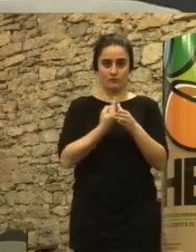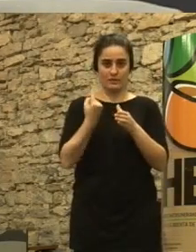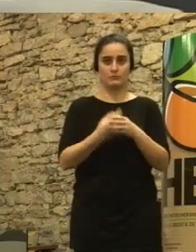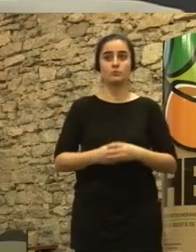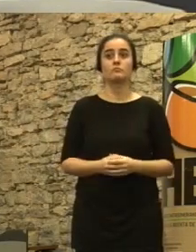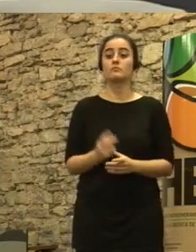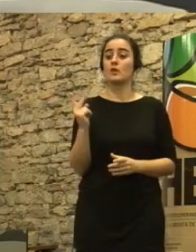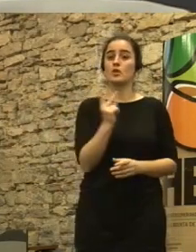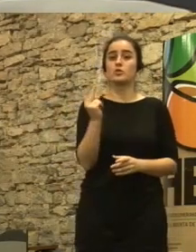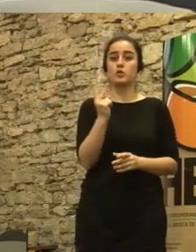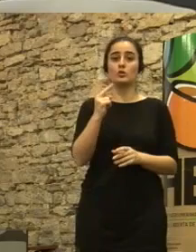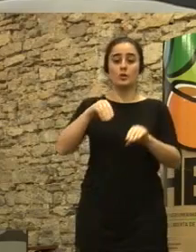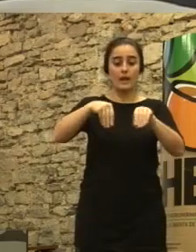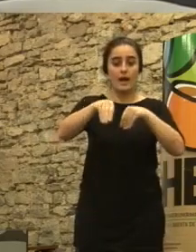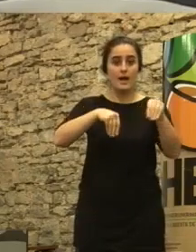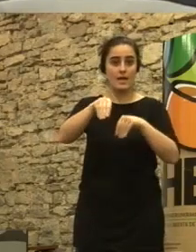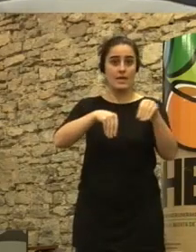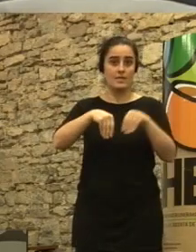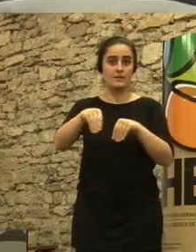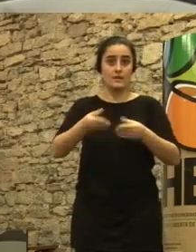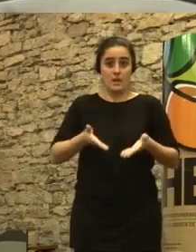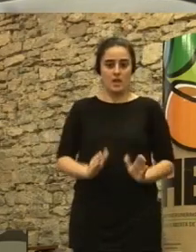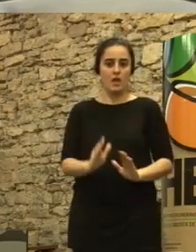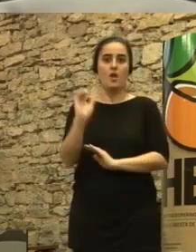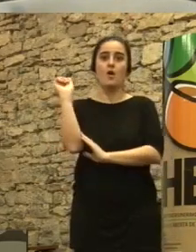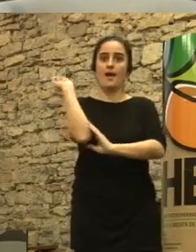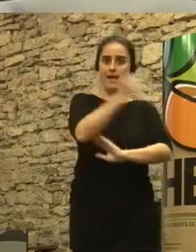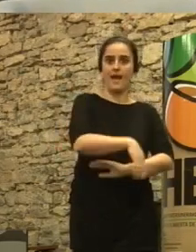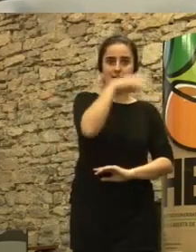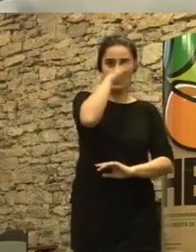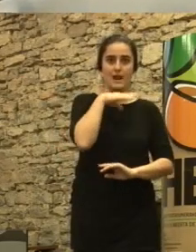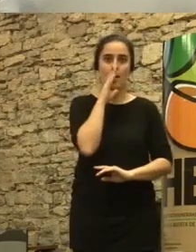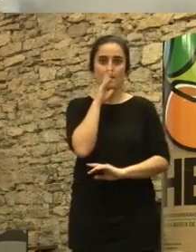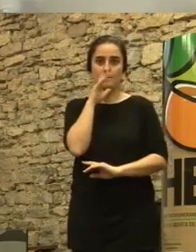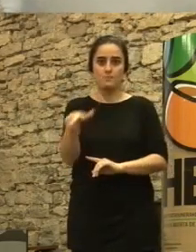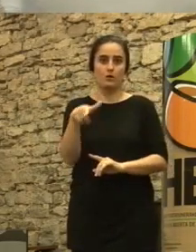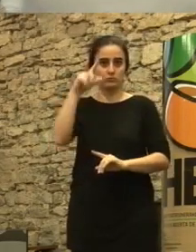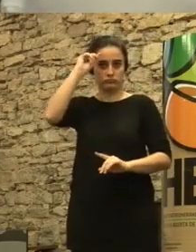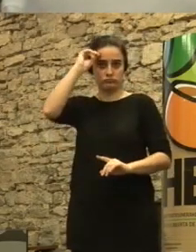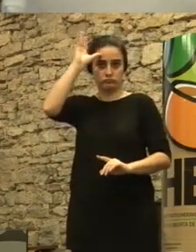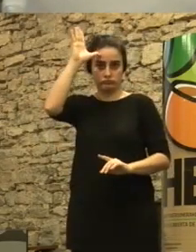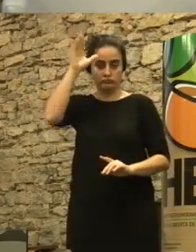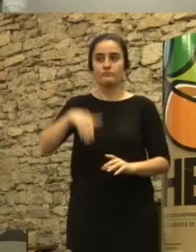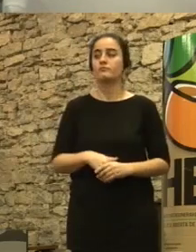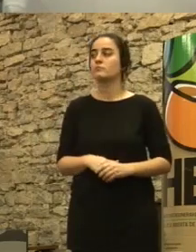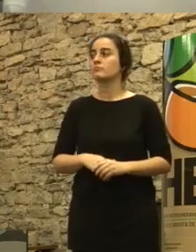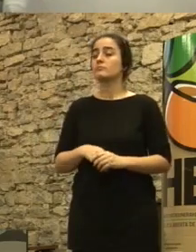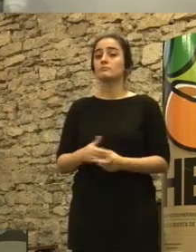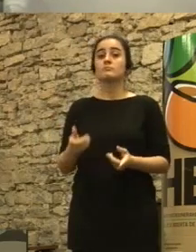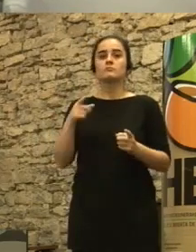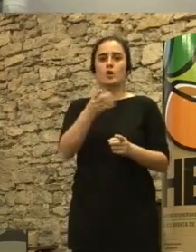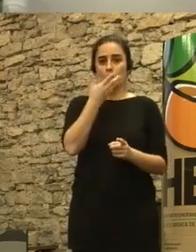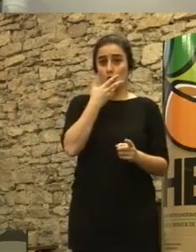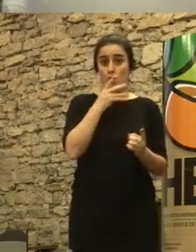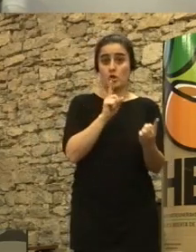ahí están jugando al ajedrez y el hijo naturalmente le gana porque es un genio del ajedrez como muchos de estos. Y él me explicaba, le conozco